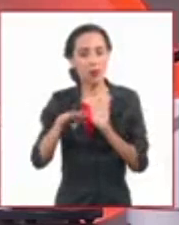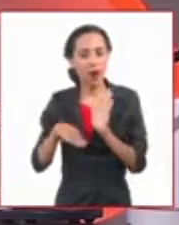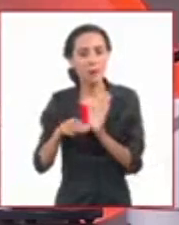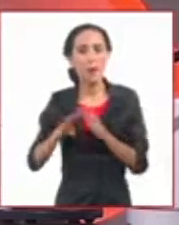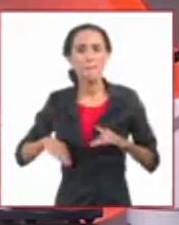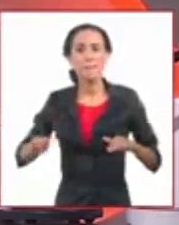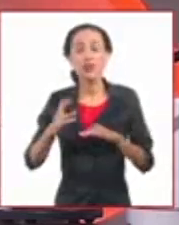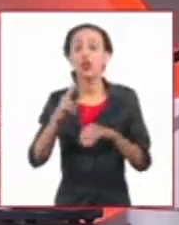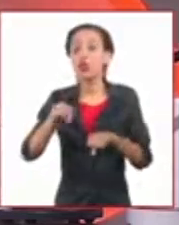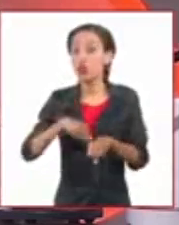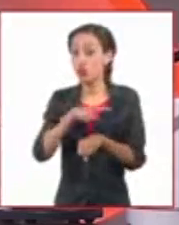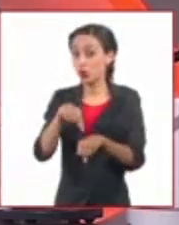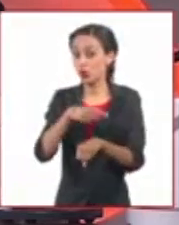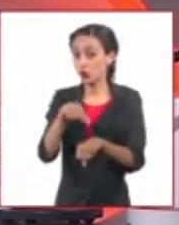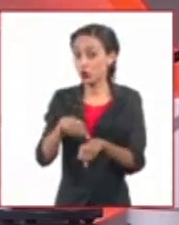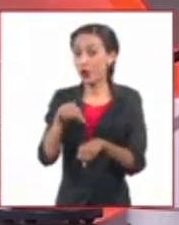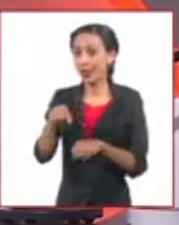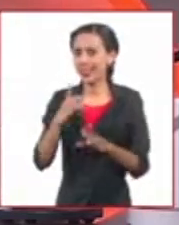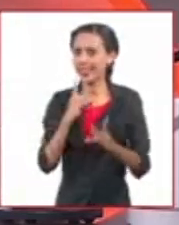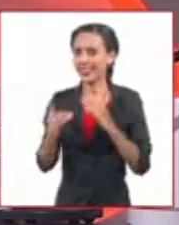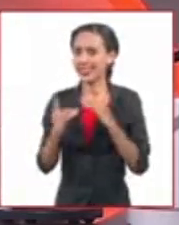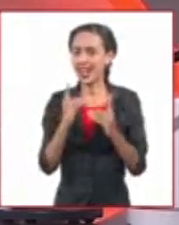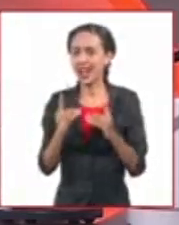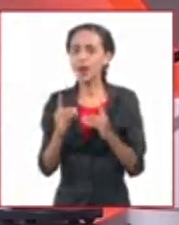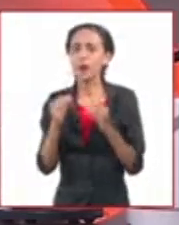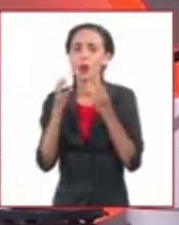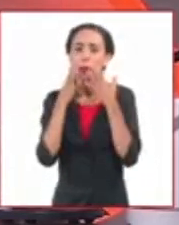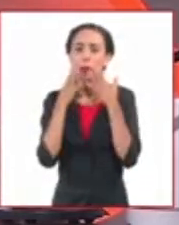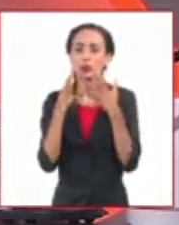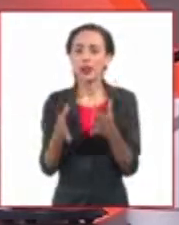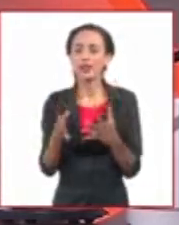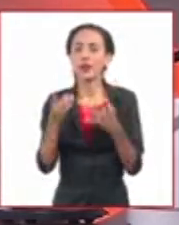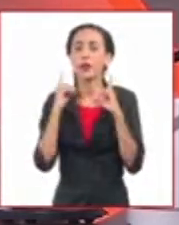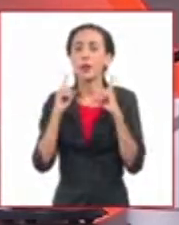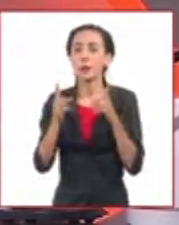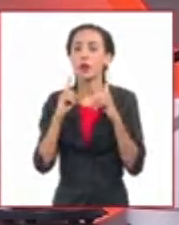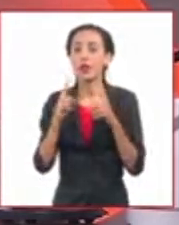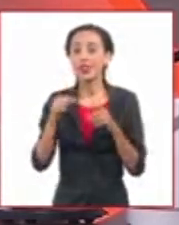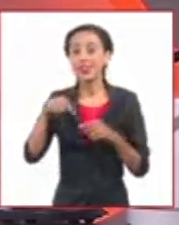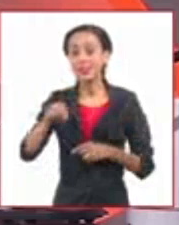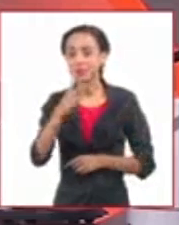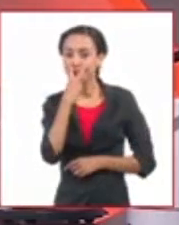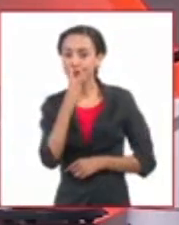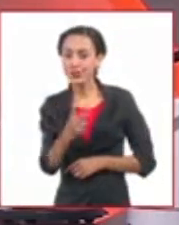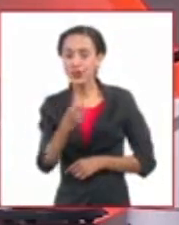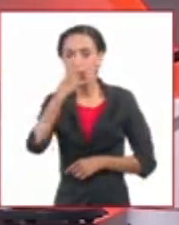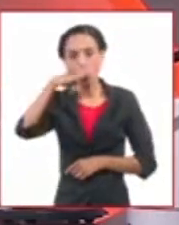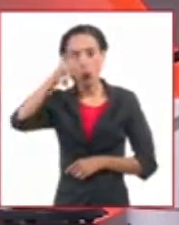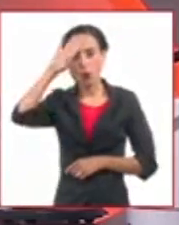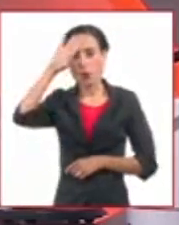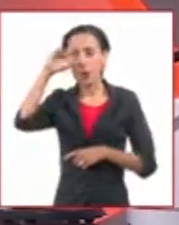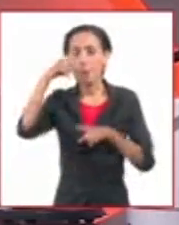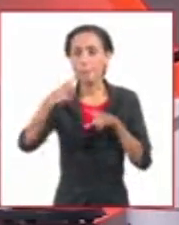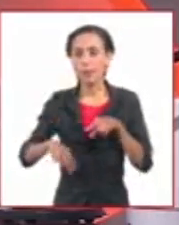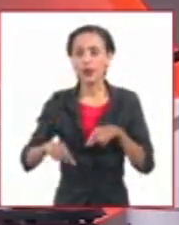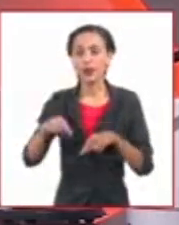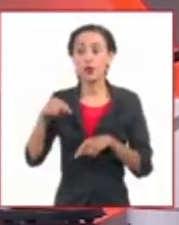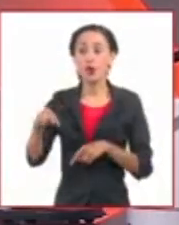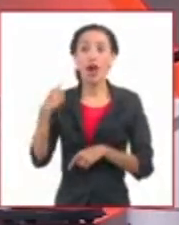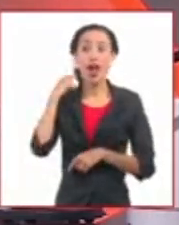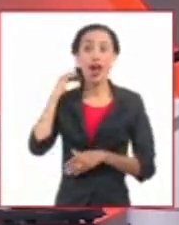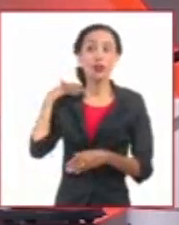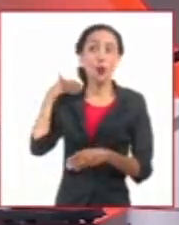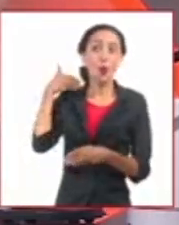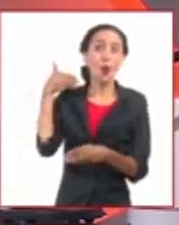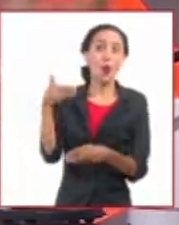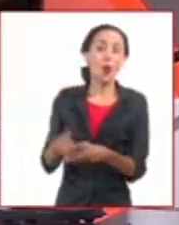histórica cumbre que marcó pues el giro de la política hacia la región pero por supuesto hay acá han pasado muchas